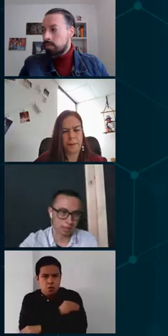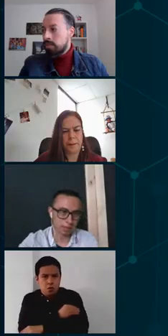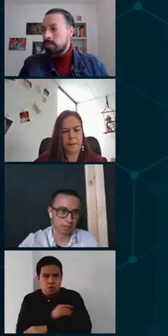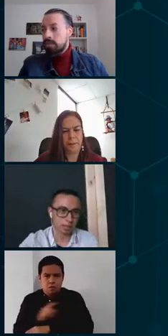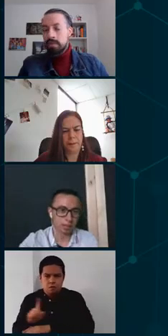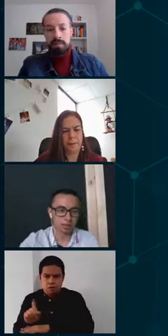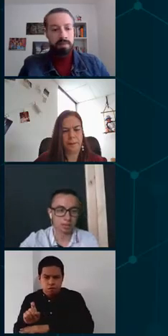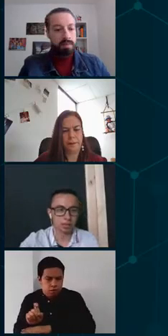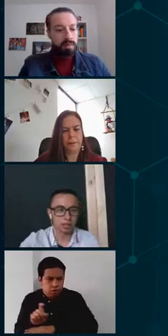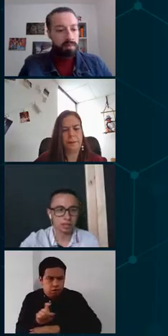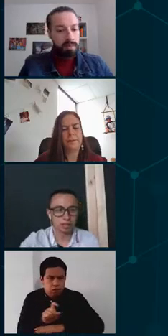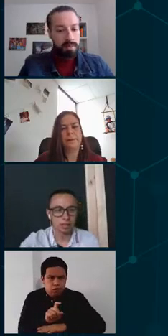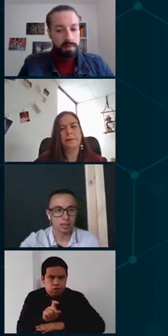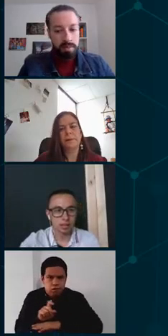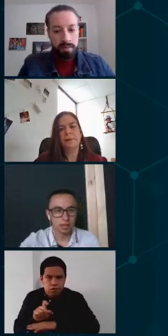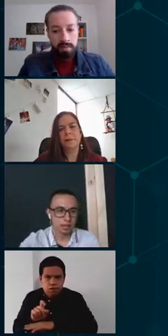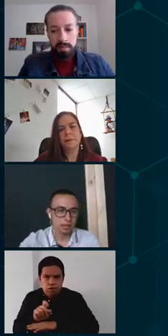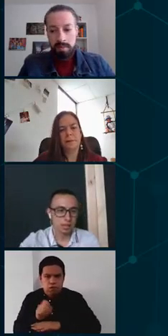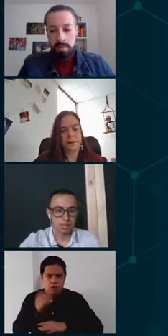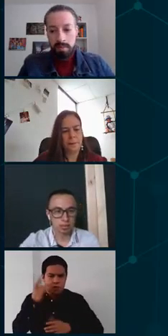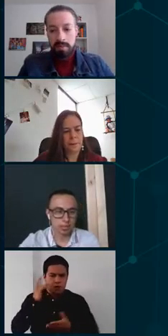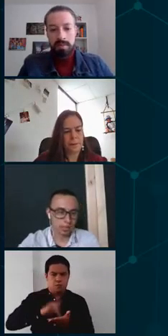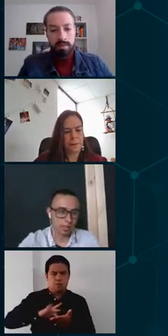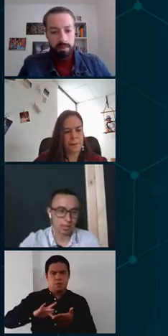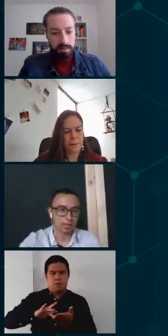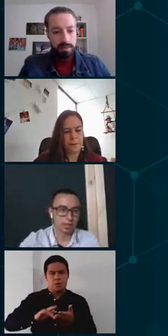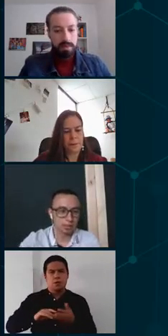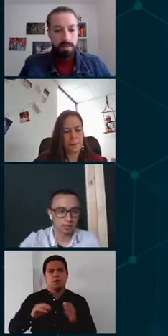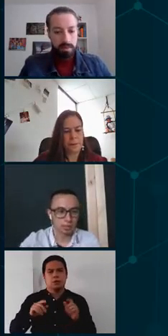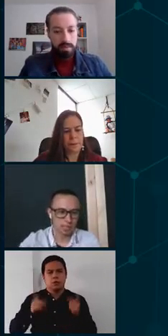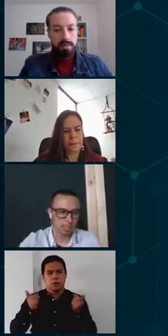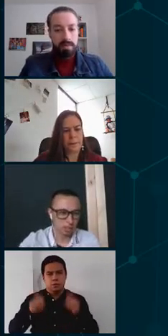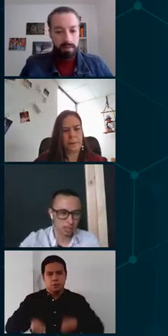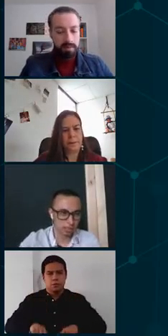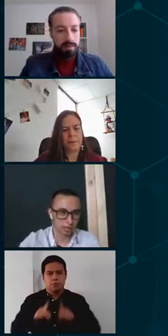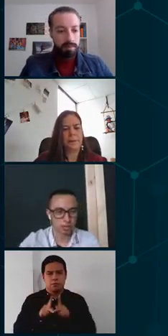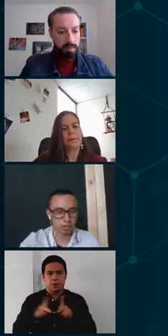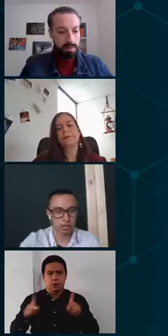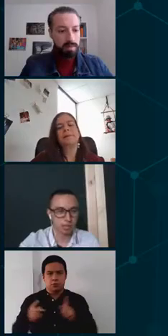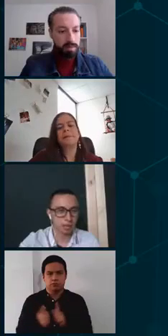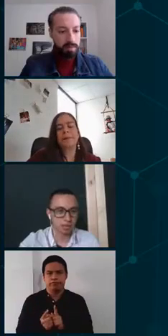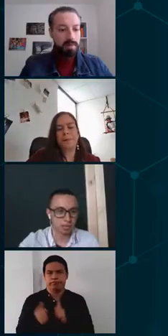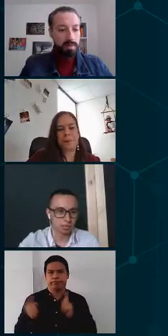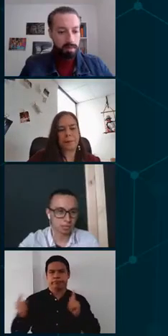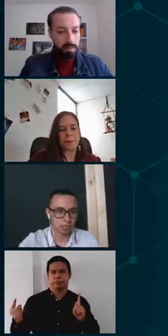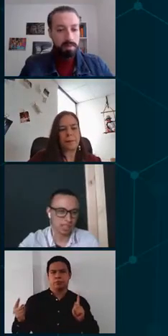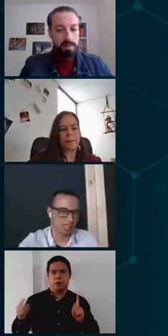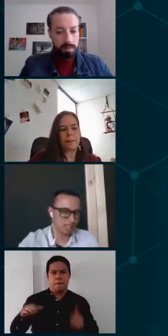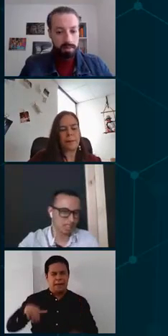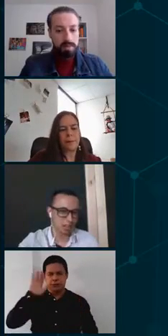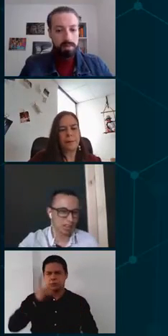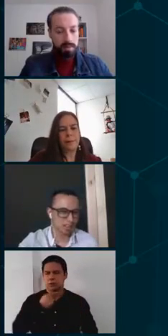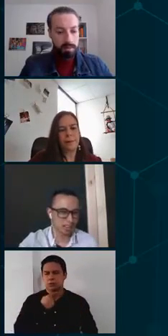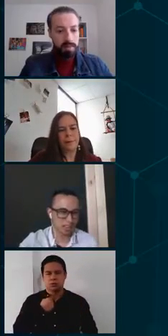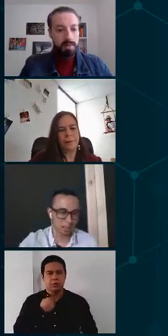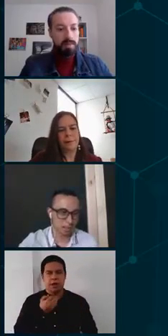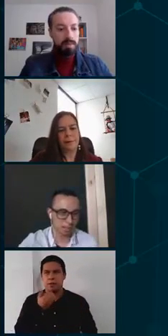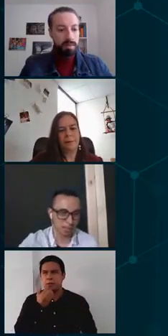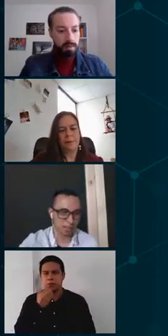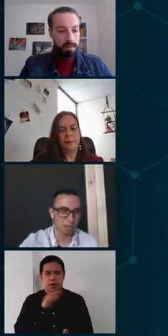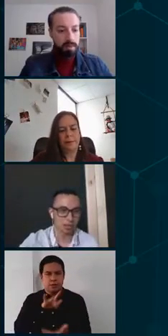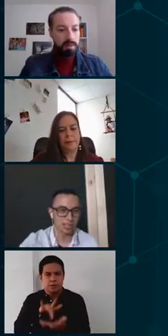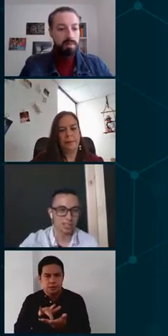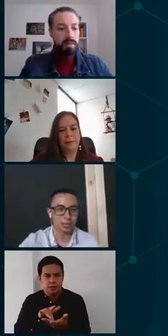también el espacio entre personas, y eso básicamente. Más que todo, desinfección del espacio. Llegas al restaurante y le